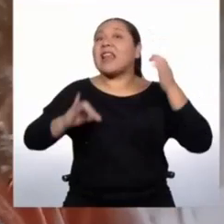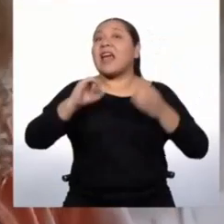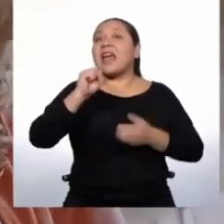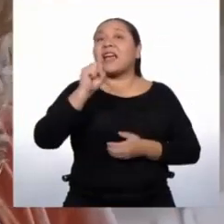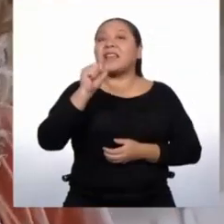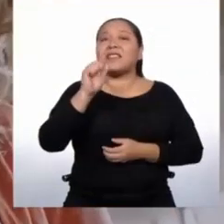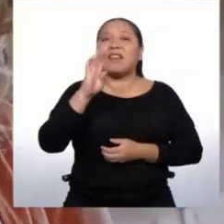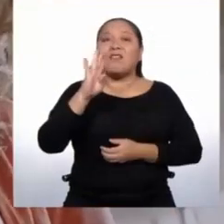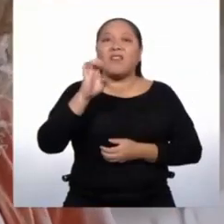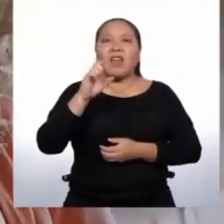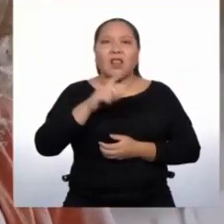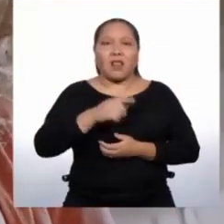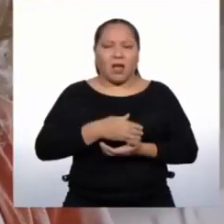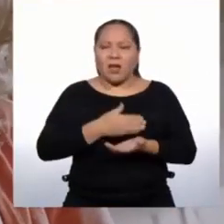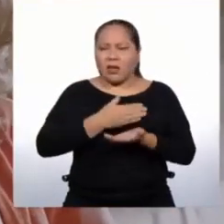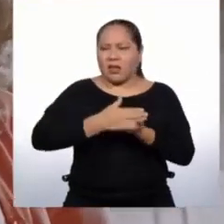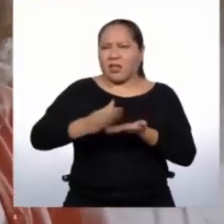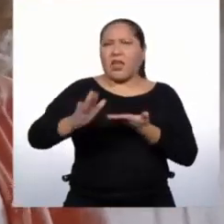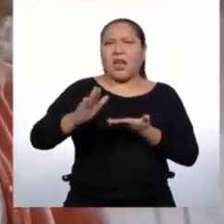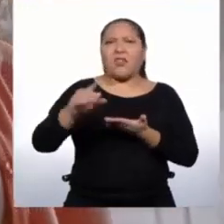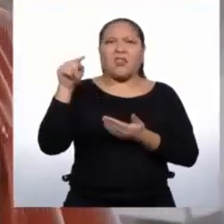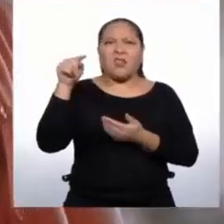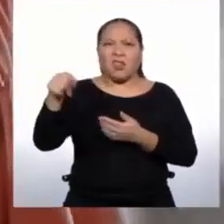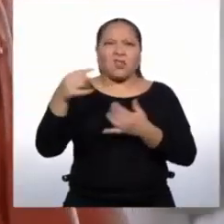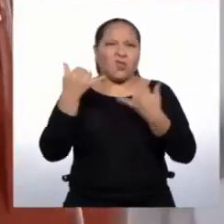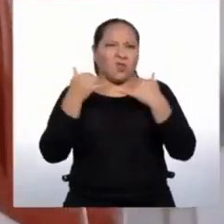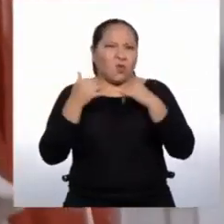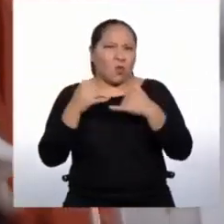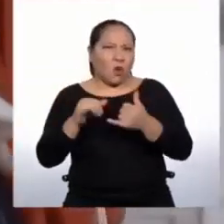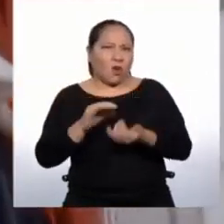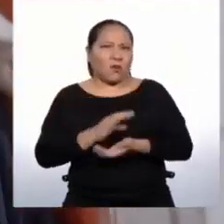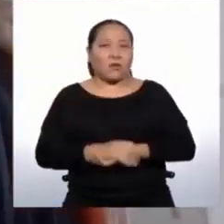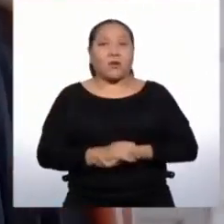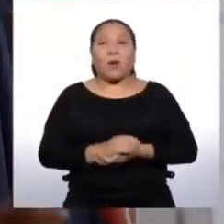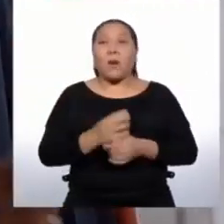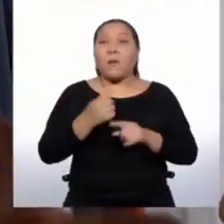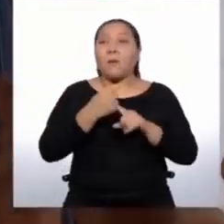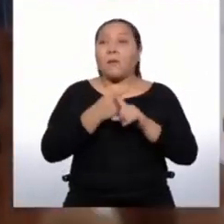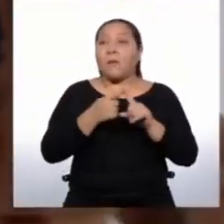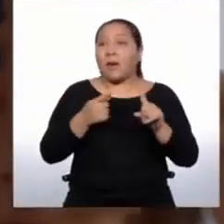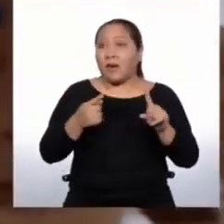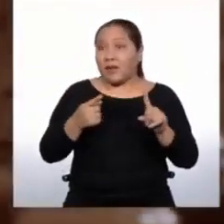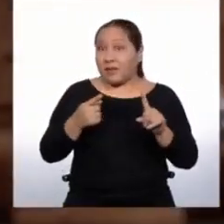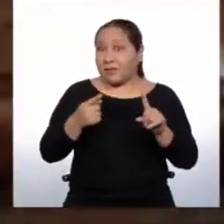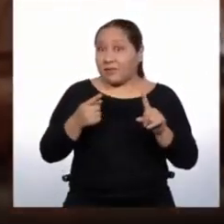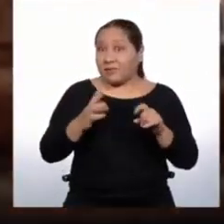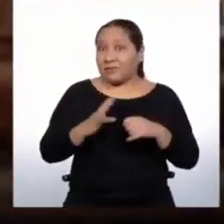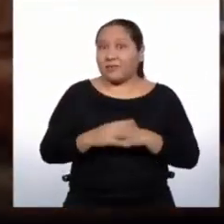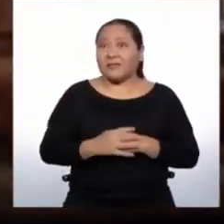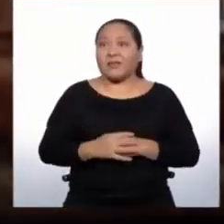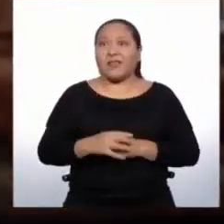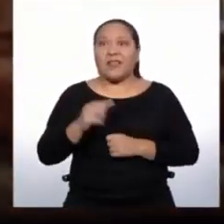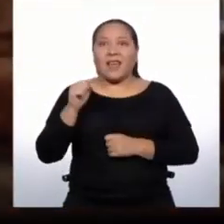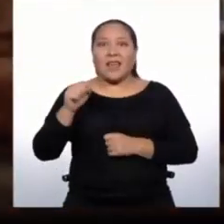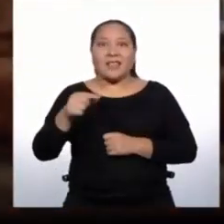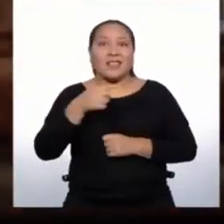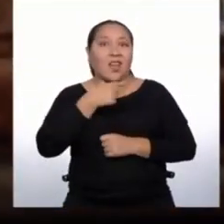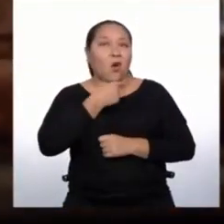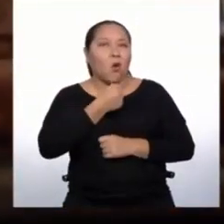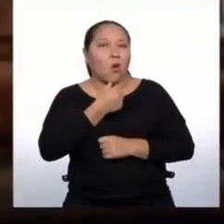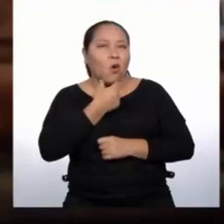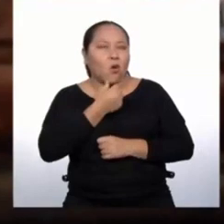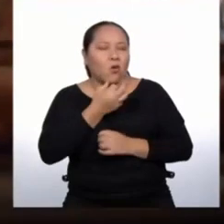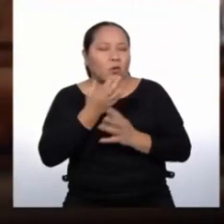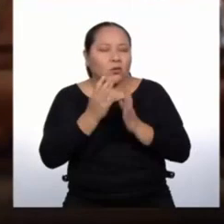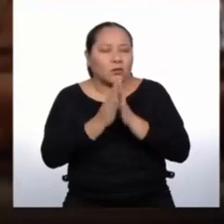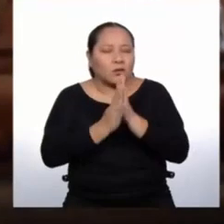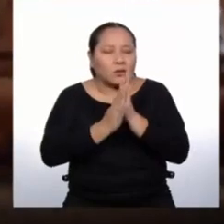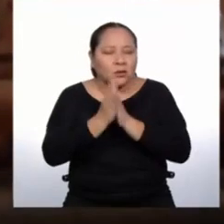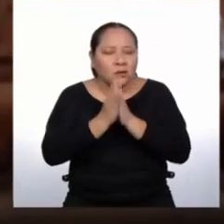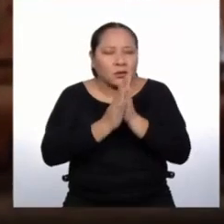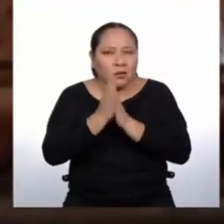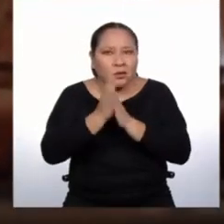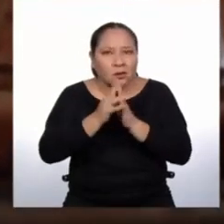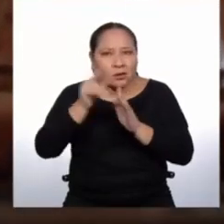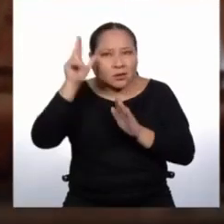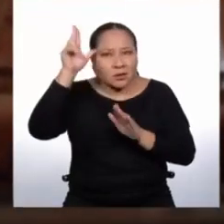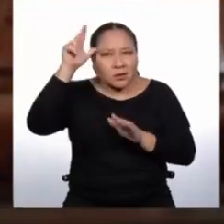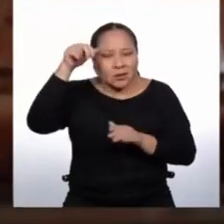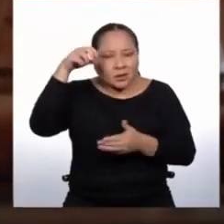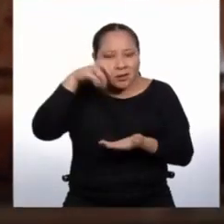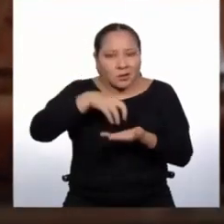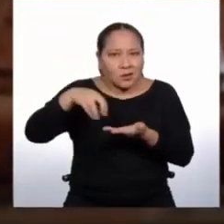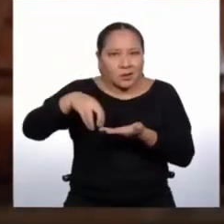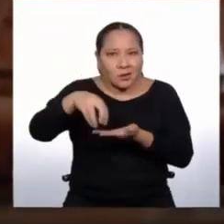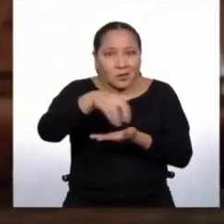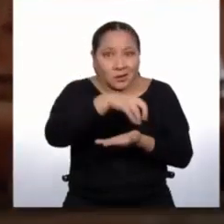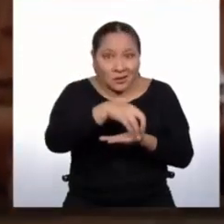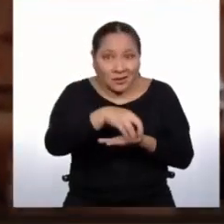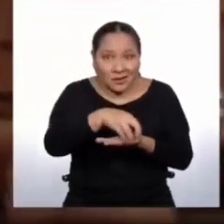también sus hábitos y distracciones. Pero lejos de eso, la afición por el juego de las 64 casillas